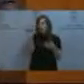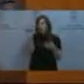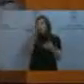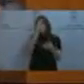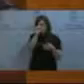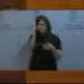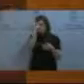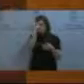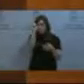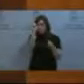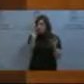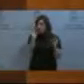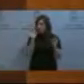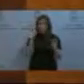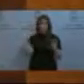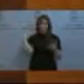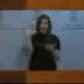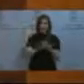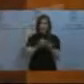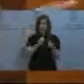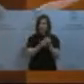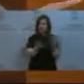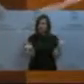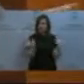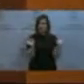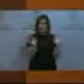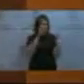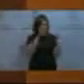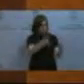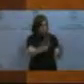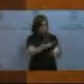minuto 1. No ha cambiado nada. Para ustedes,